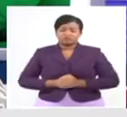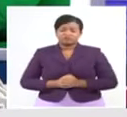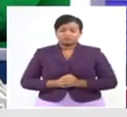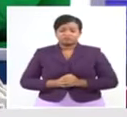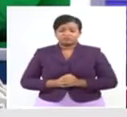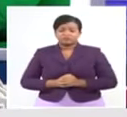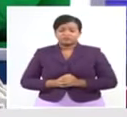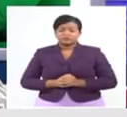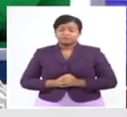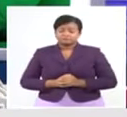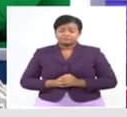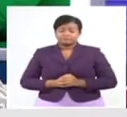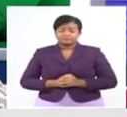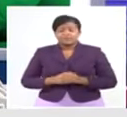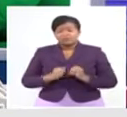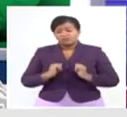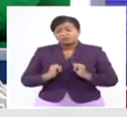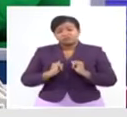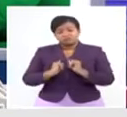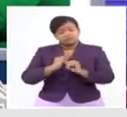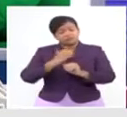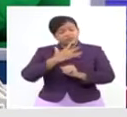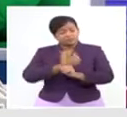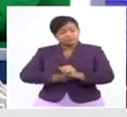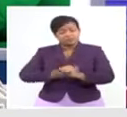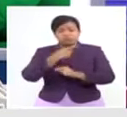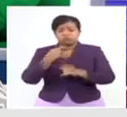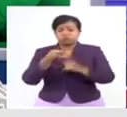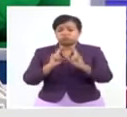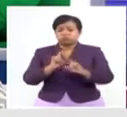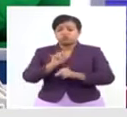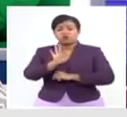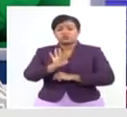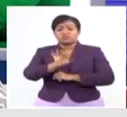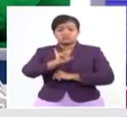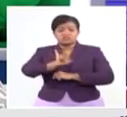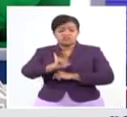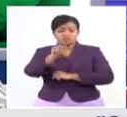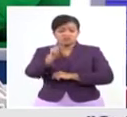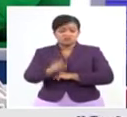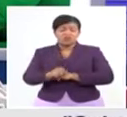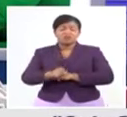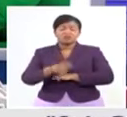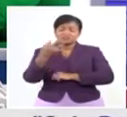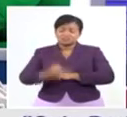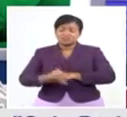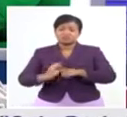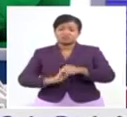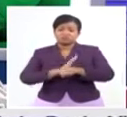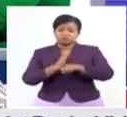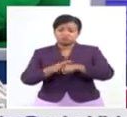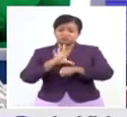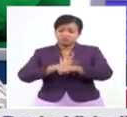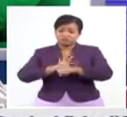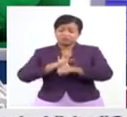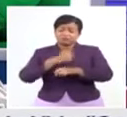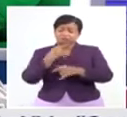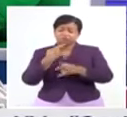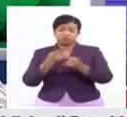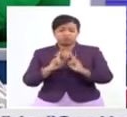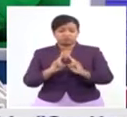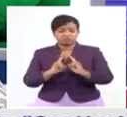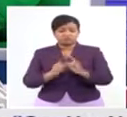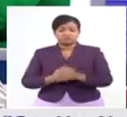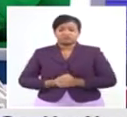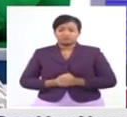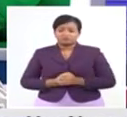que informar y lamentar el fallecimiento de 86 personas con COVID-19 en nuestro país, en 14 de las